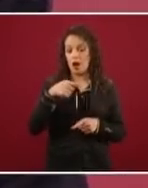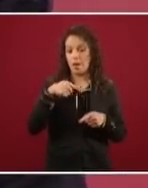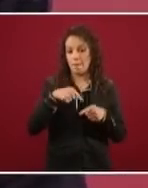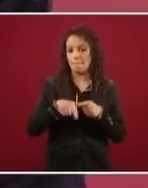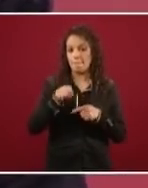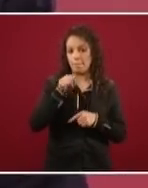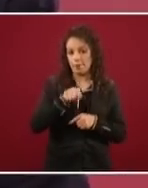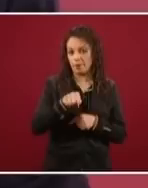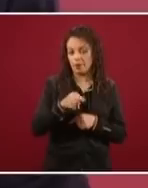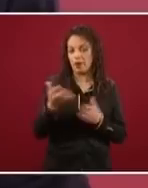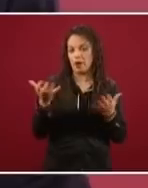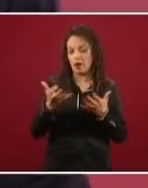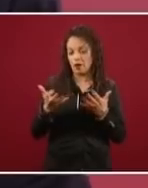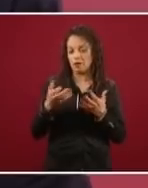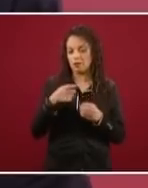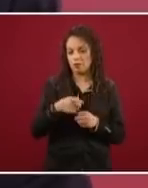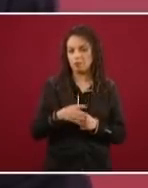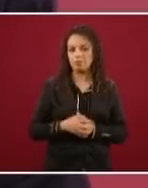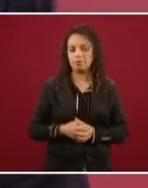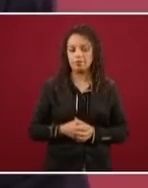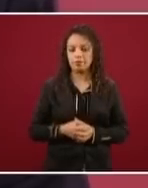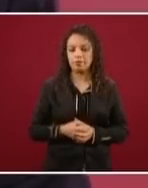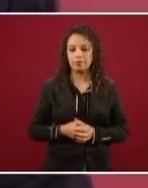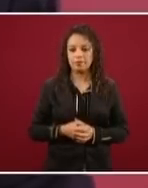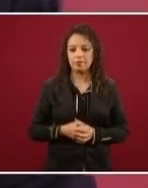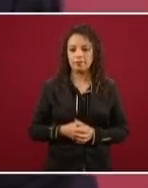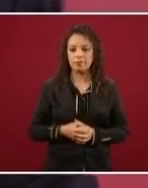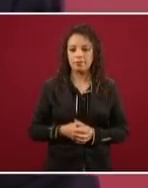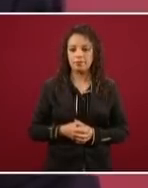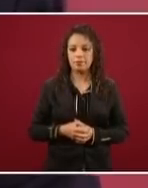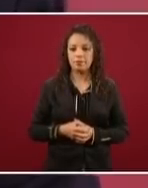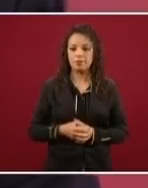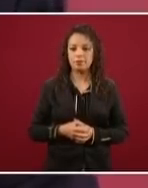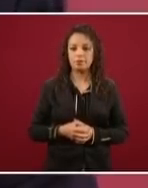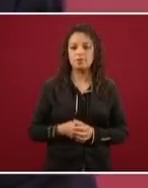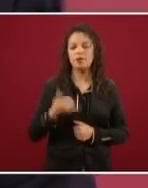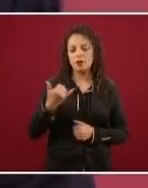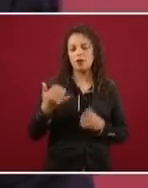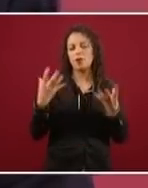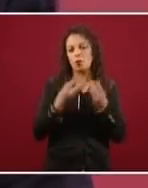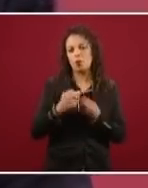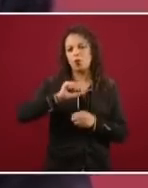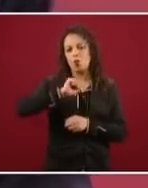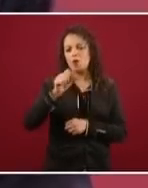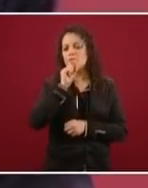a propósito dentro de otros proyectos